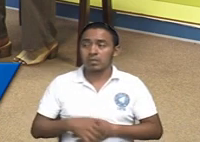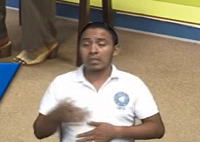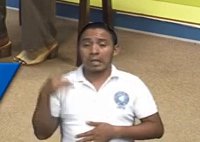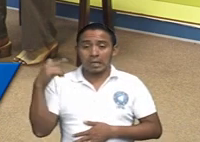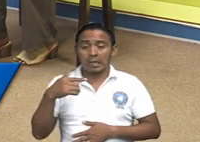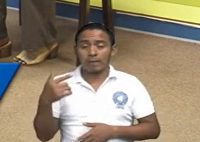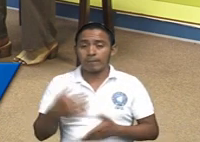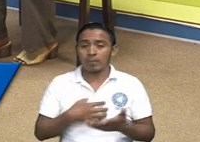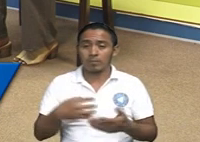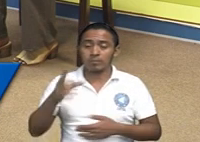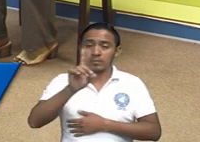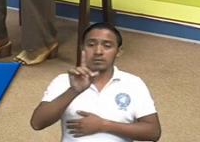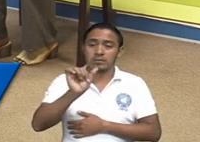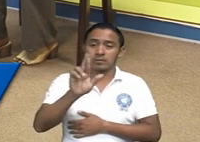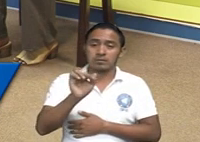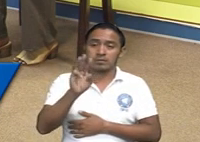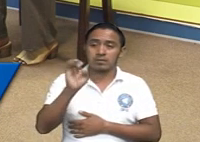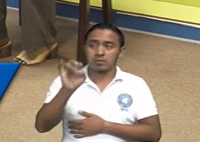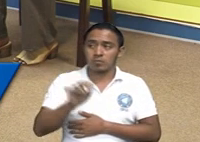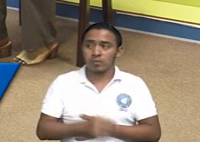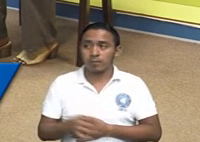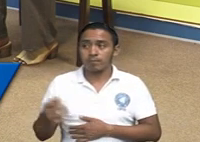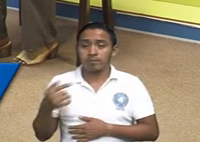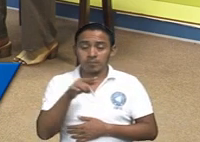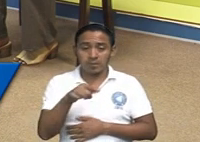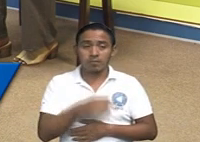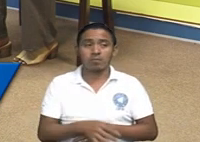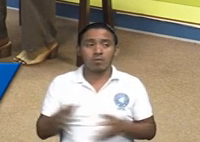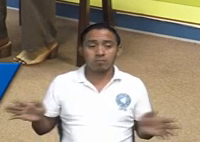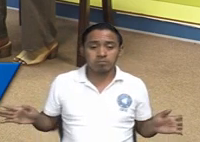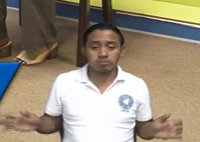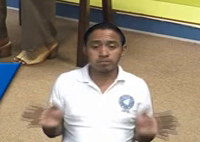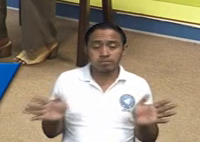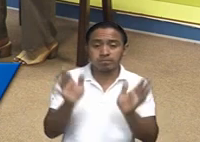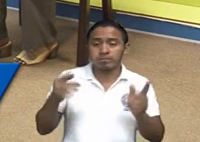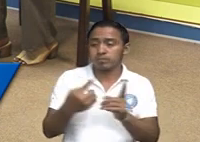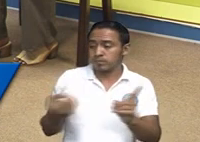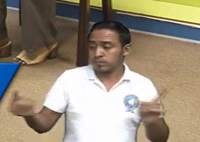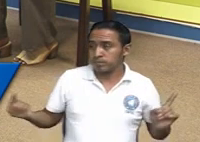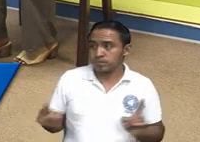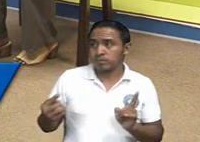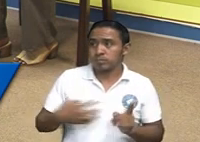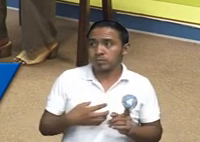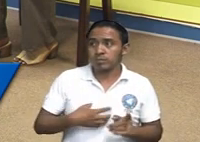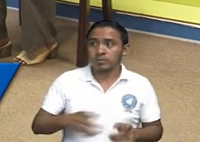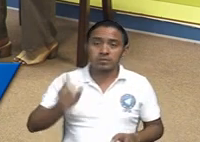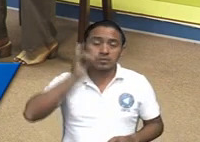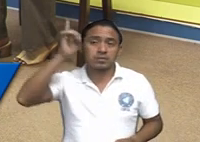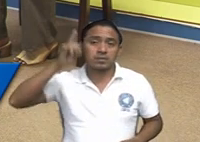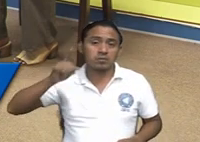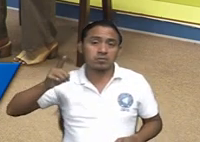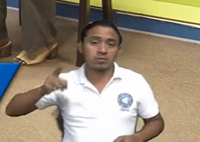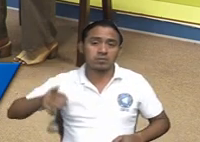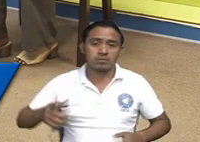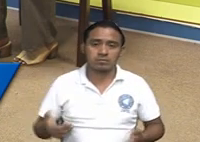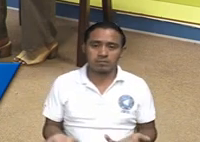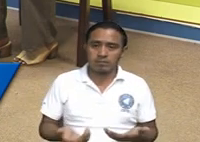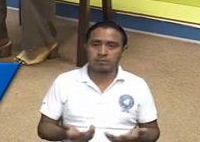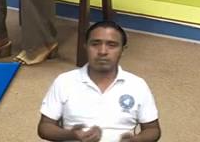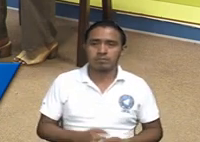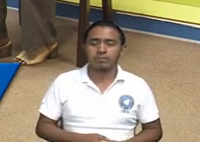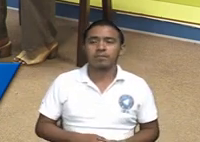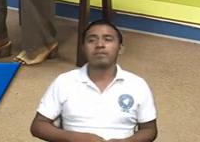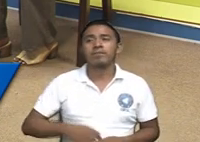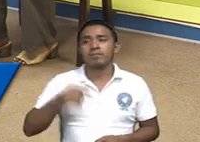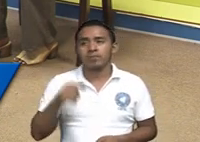usted está estimulado por una forma X o Y en el ambiente, usted va a desarrollar tal cosa, ¿verdad? Entonces,